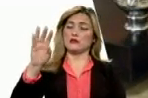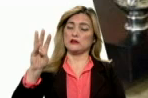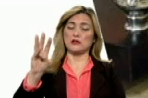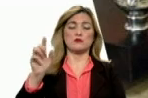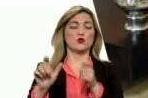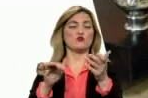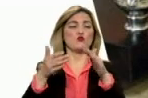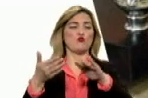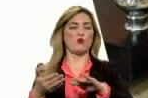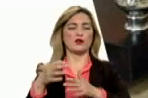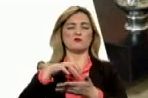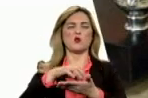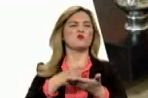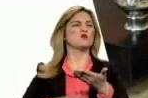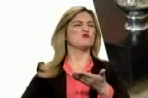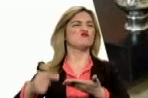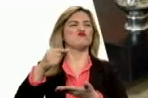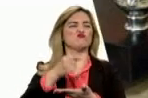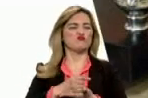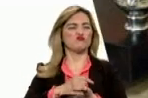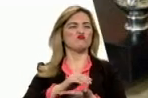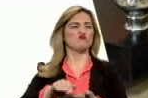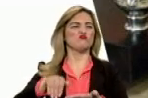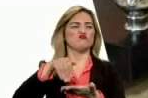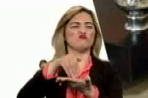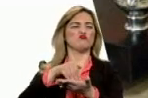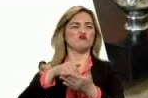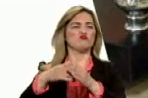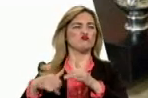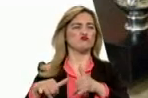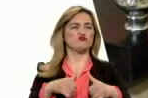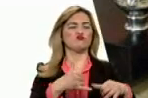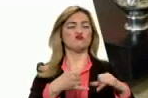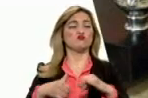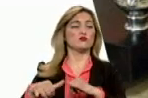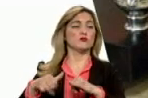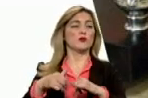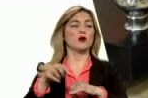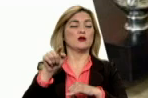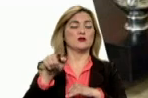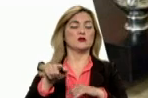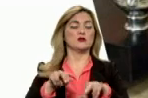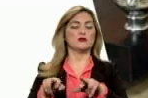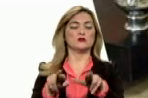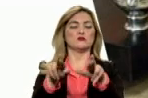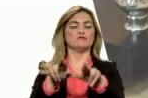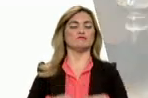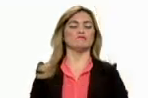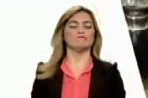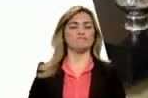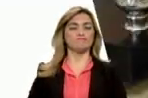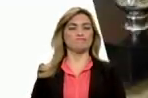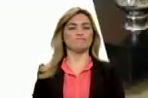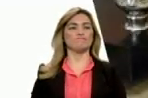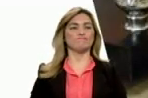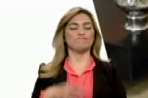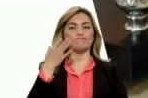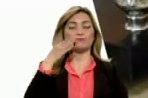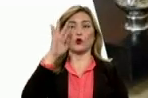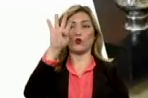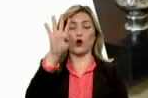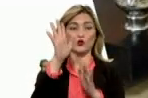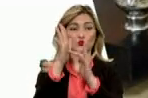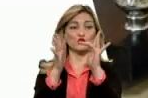14.386 decesos irregulares, principalmente en las provincias de la costa, Guayas, Manabí, Santa Elena y Los Ríos. El 4 de abril,